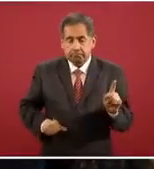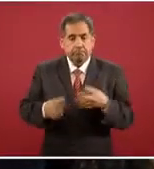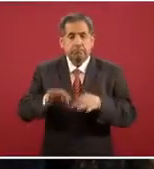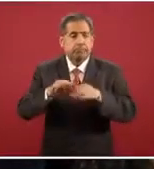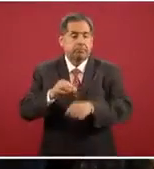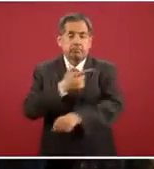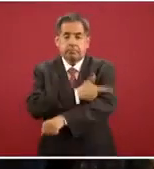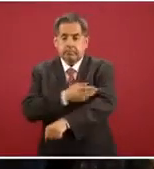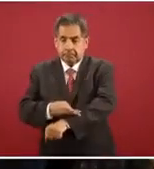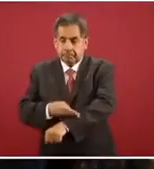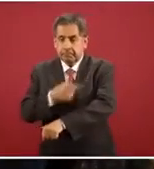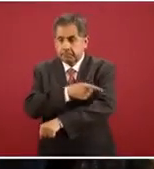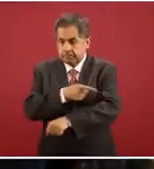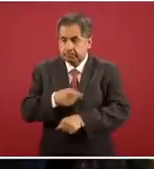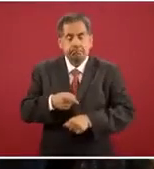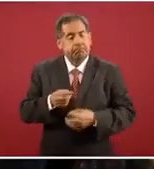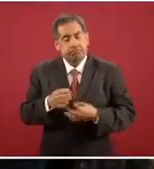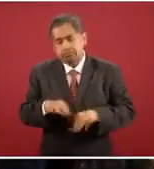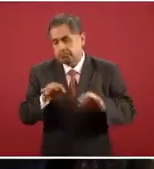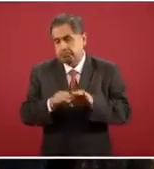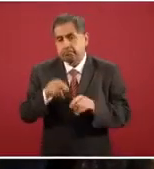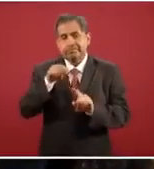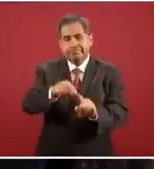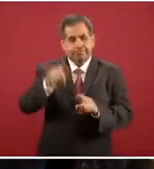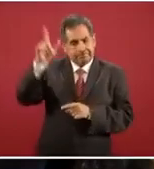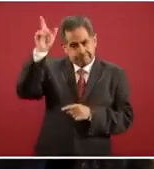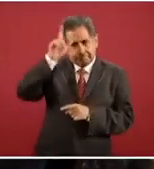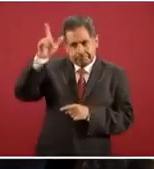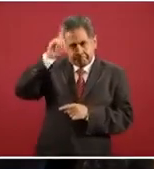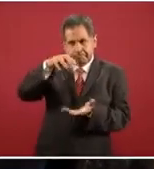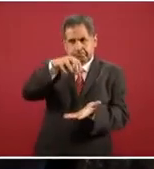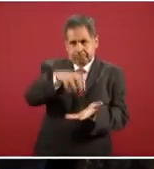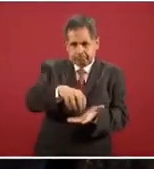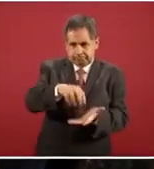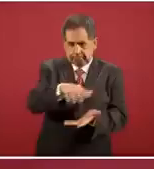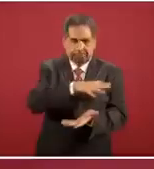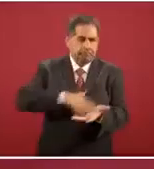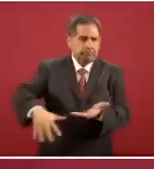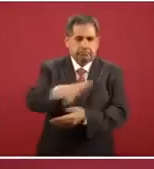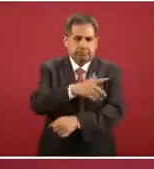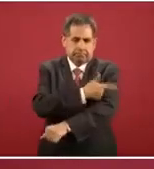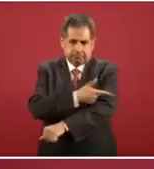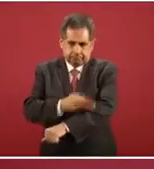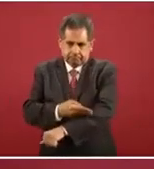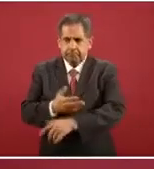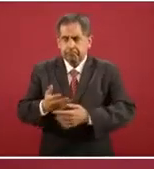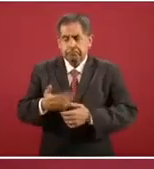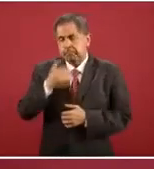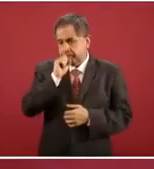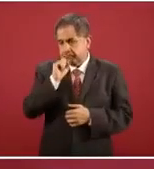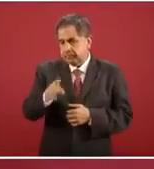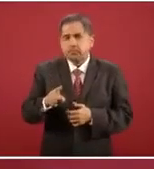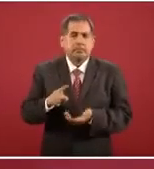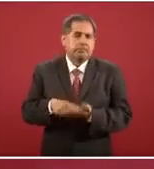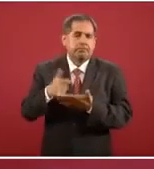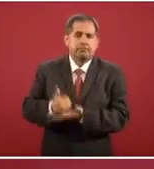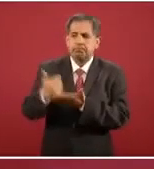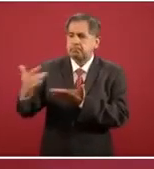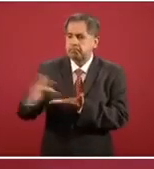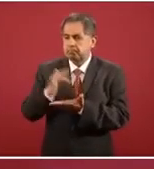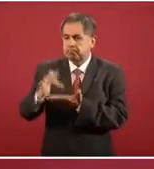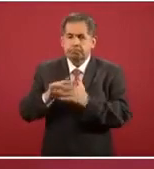que ustedes saben que el recinto la basílica se encuentra en esa alcaldía y por supuesto el apoyo de las instituciones del